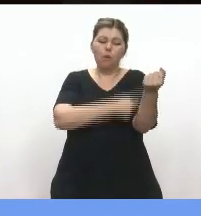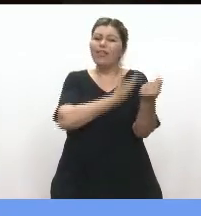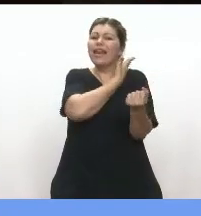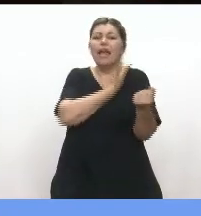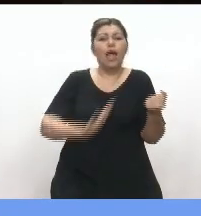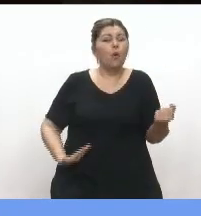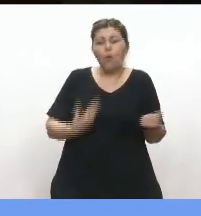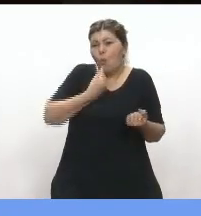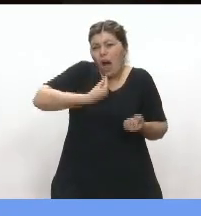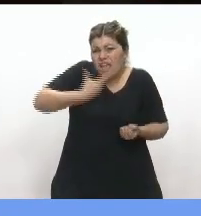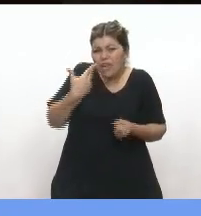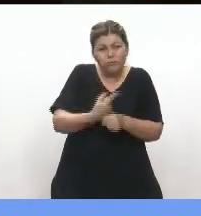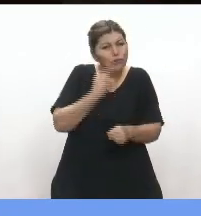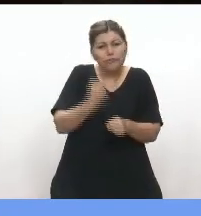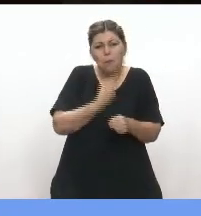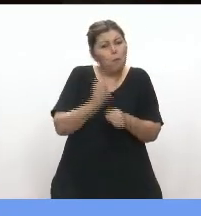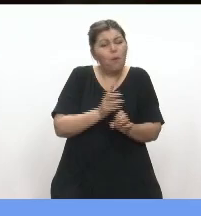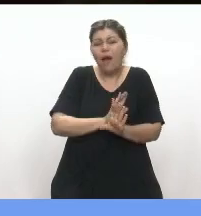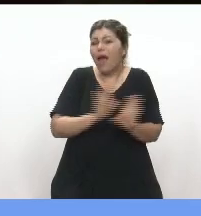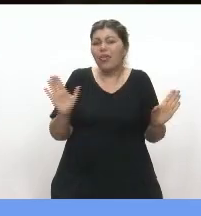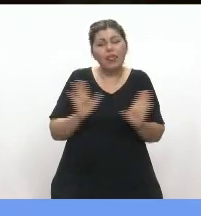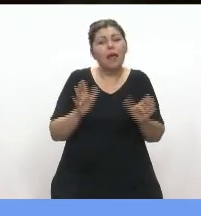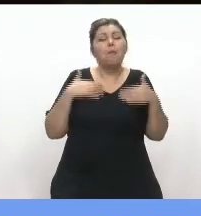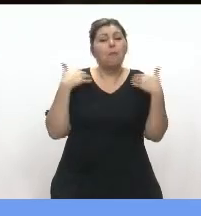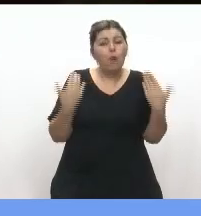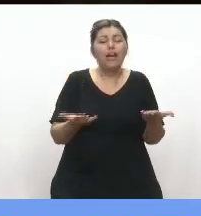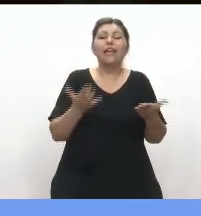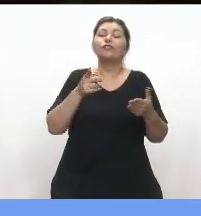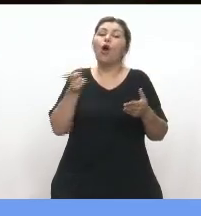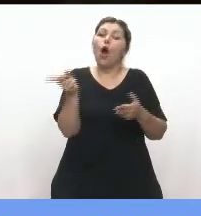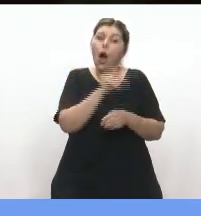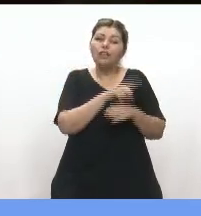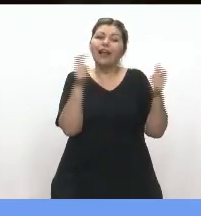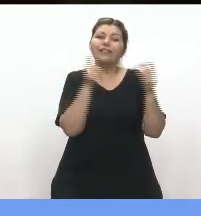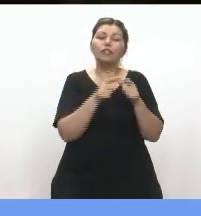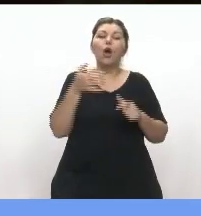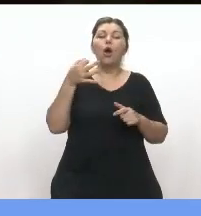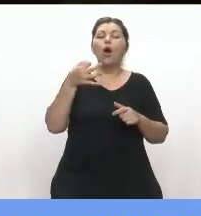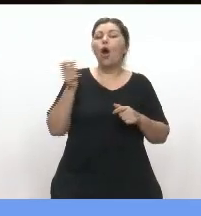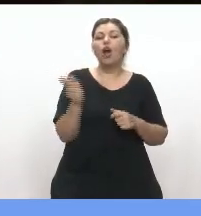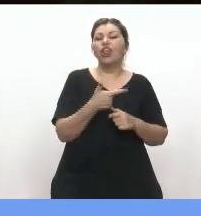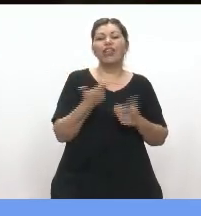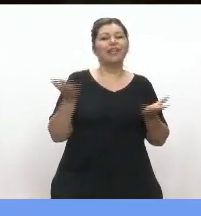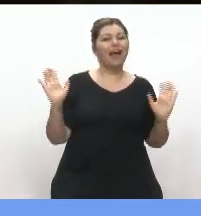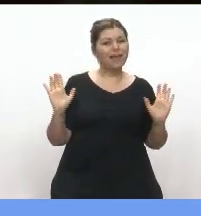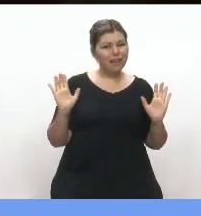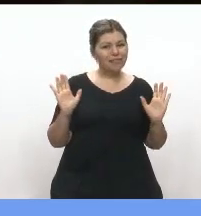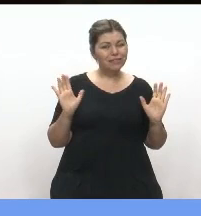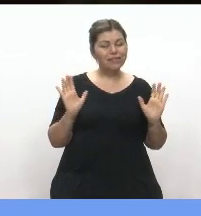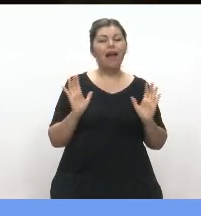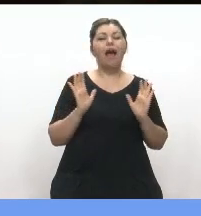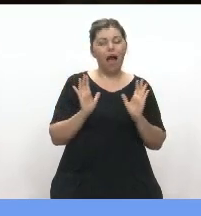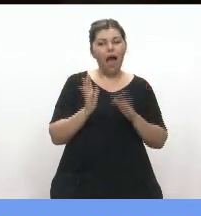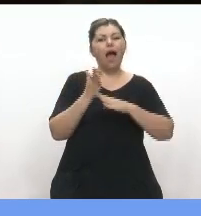podemos hacer cualquier cosa. Por eso está el tema de las ordinarias. En las ordinarias, a partir de la sesión